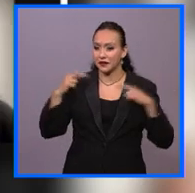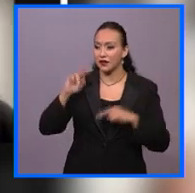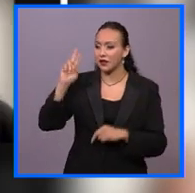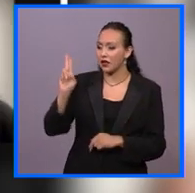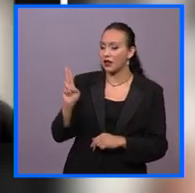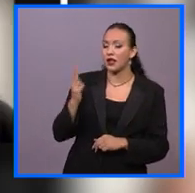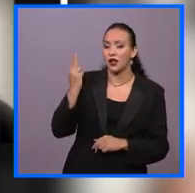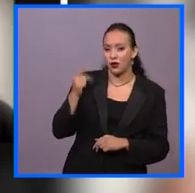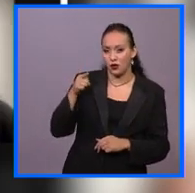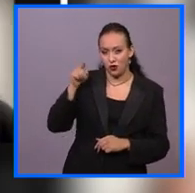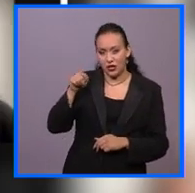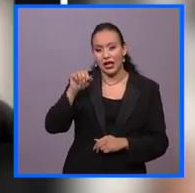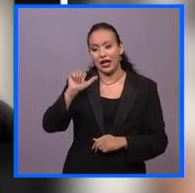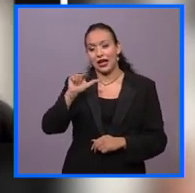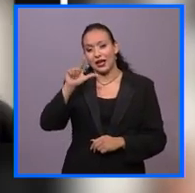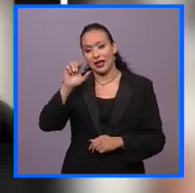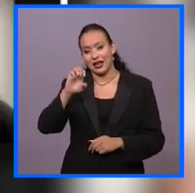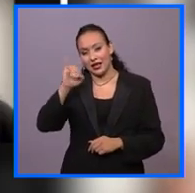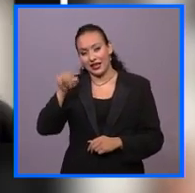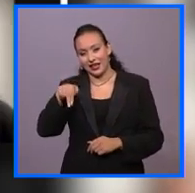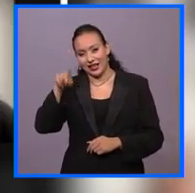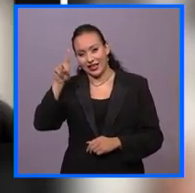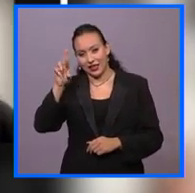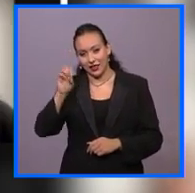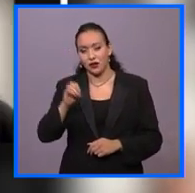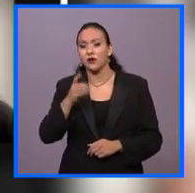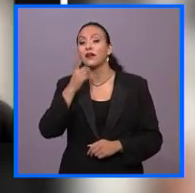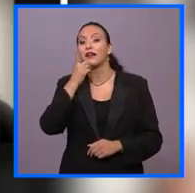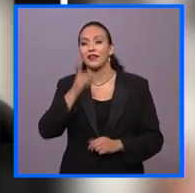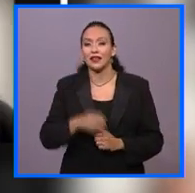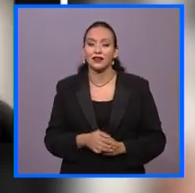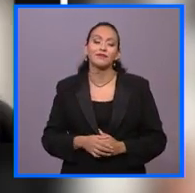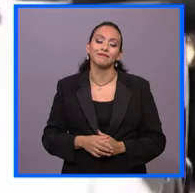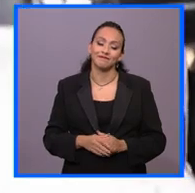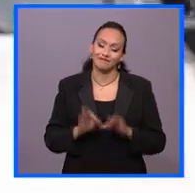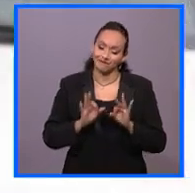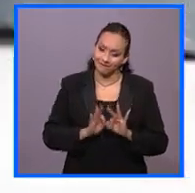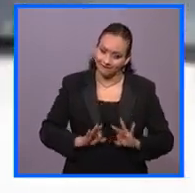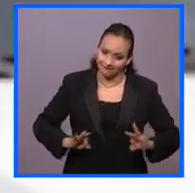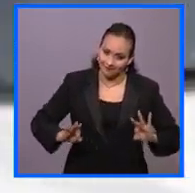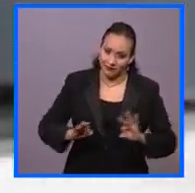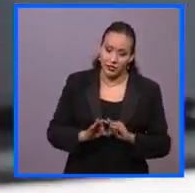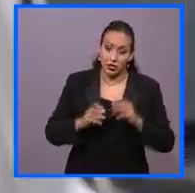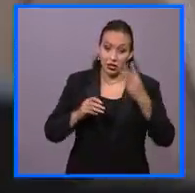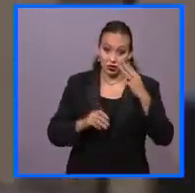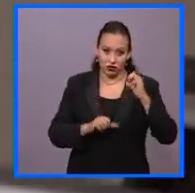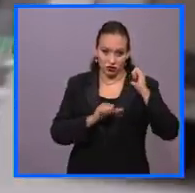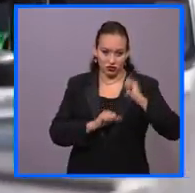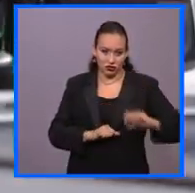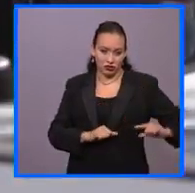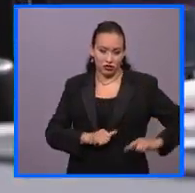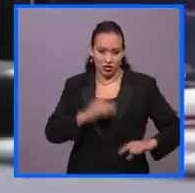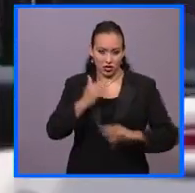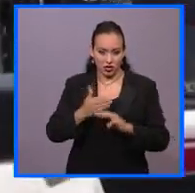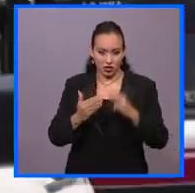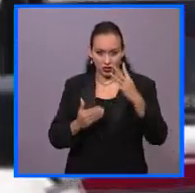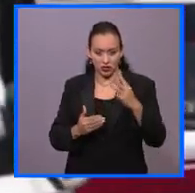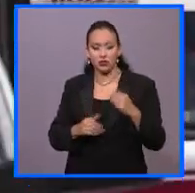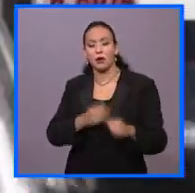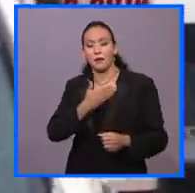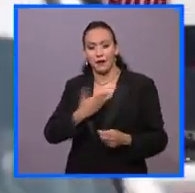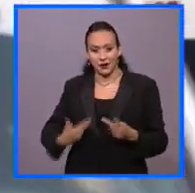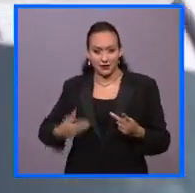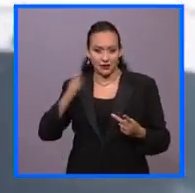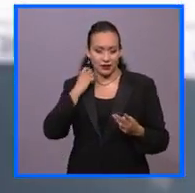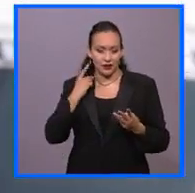Universidad Panamericana, Alejandro Cusi, mencionó que es fundamental que los 3 niveles de gobierno adopten una coordinación